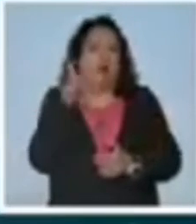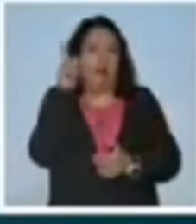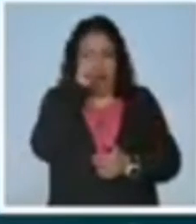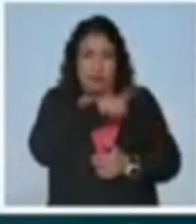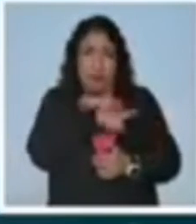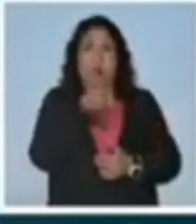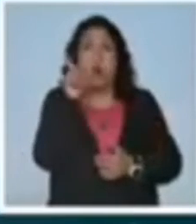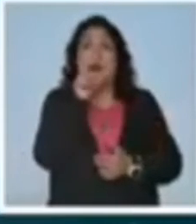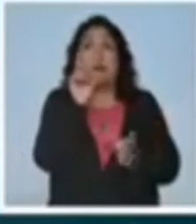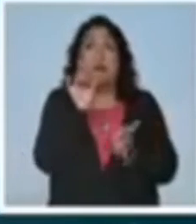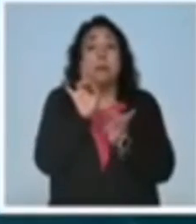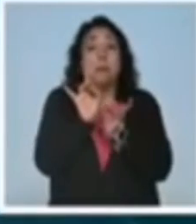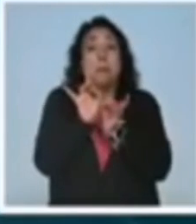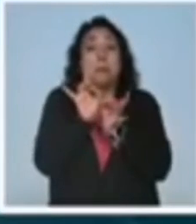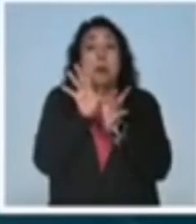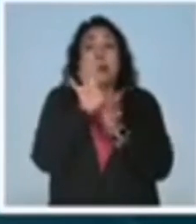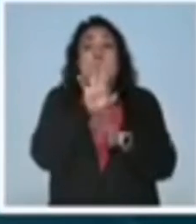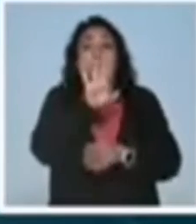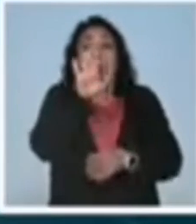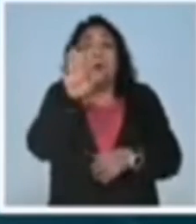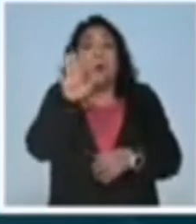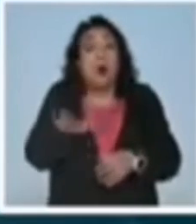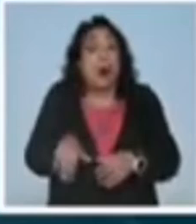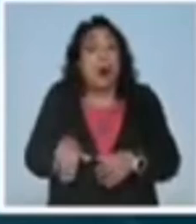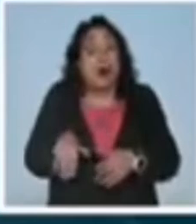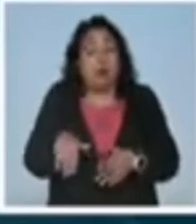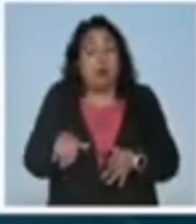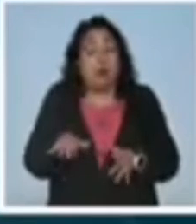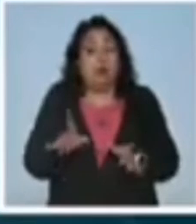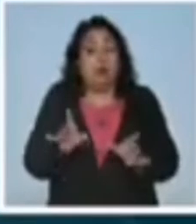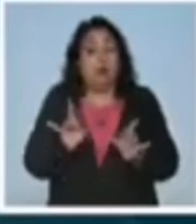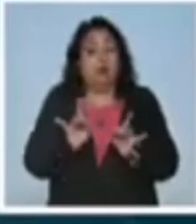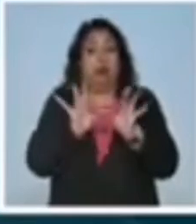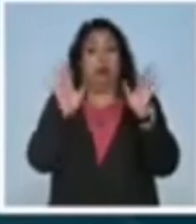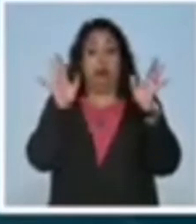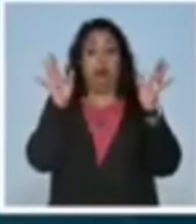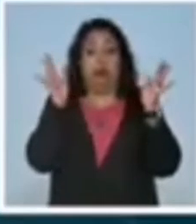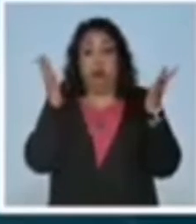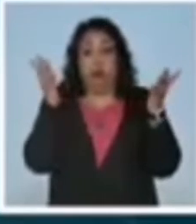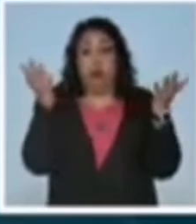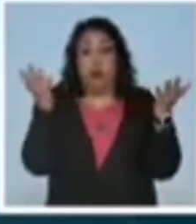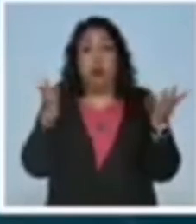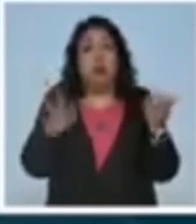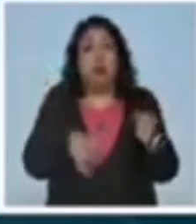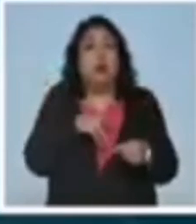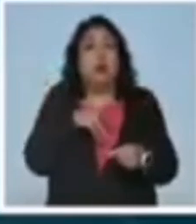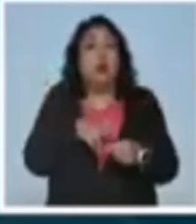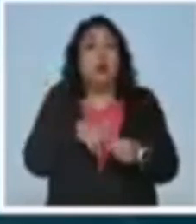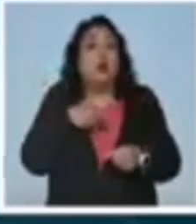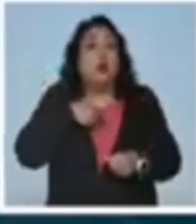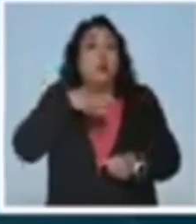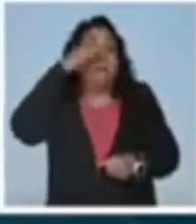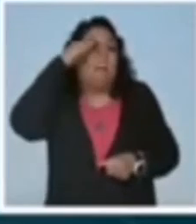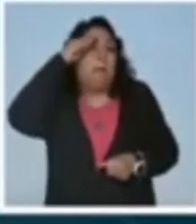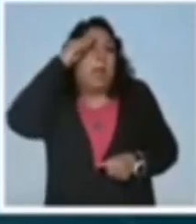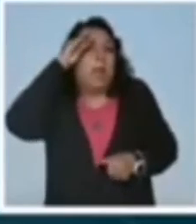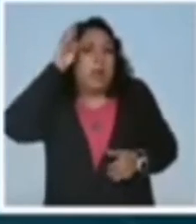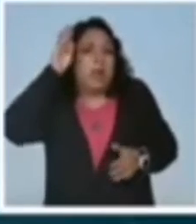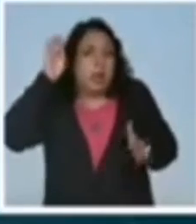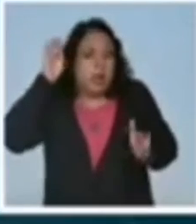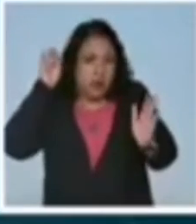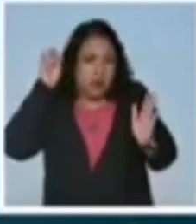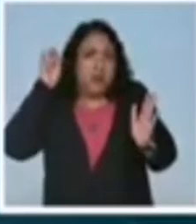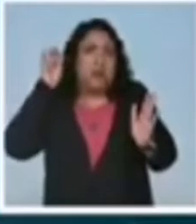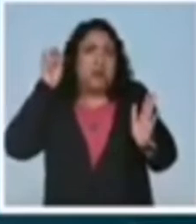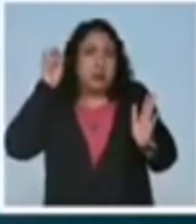Entonces, a la hora de que una pérdida repentina, pues lo natural, me imaginaría en este caso, lo natural para Oliverio